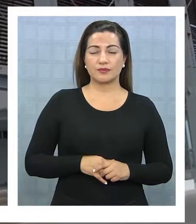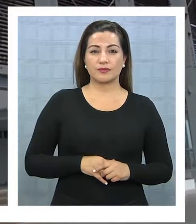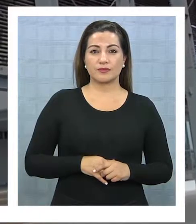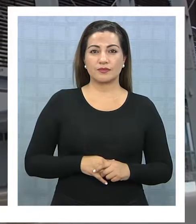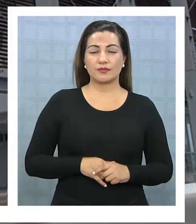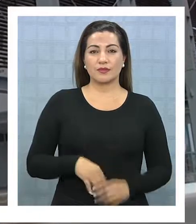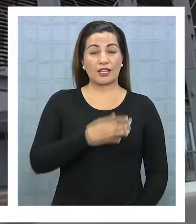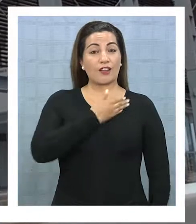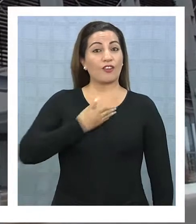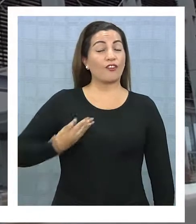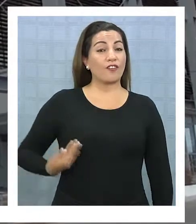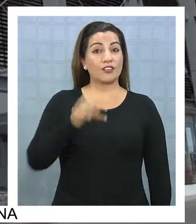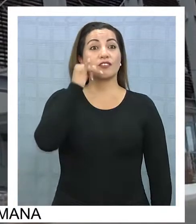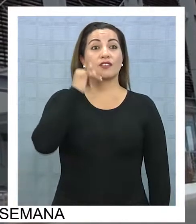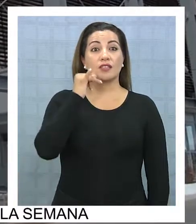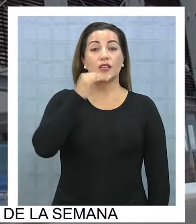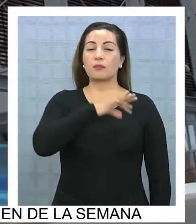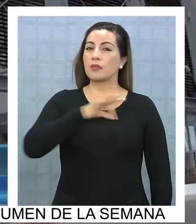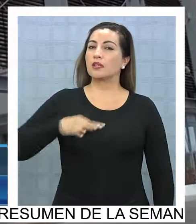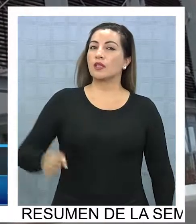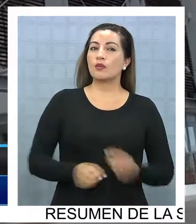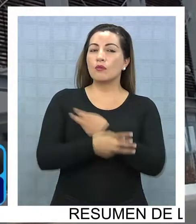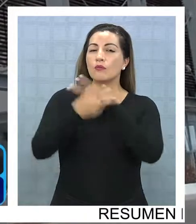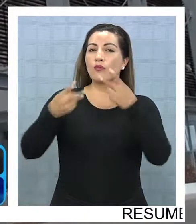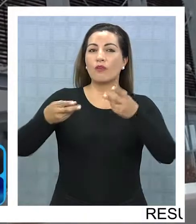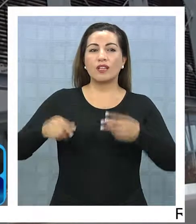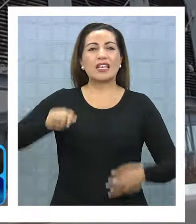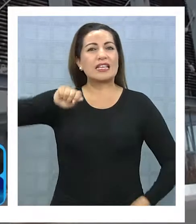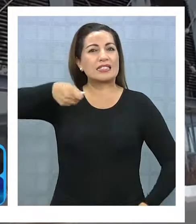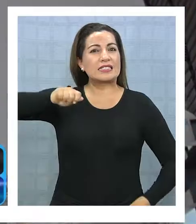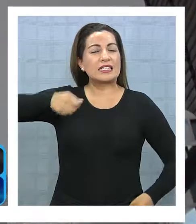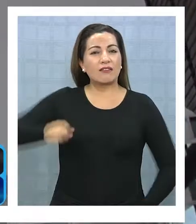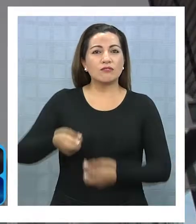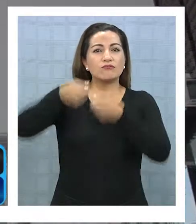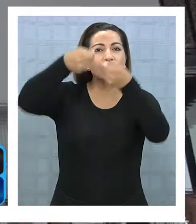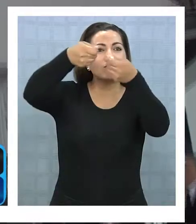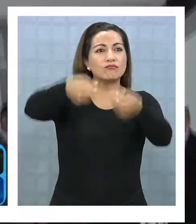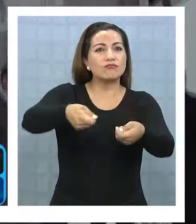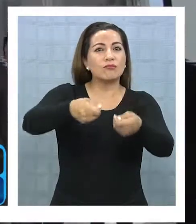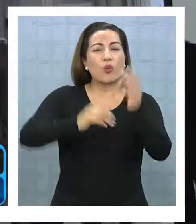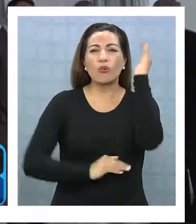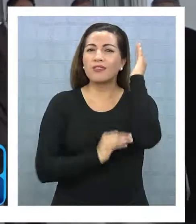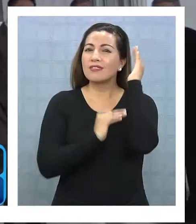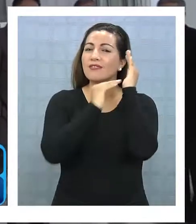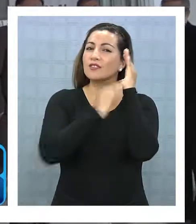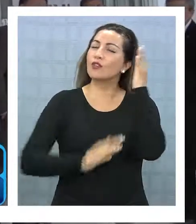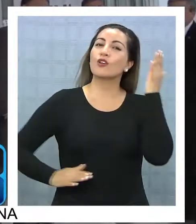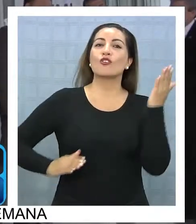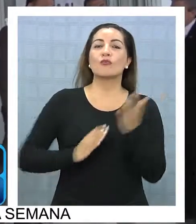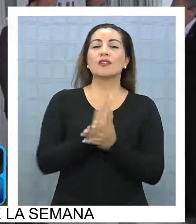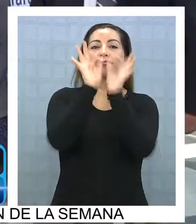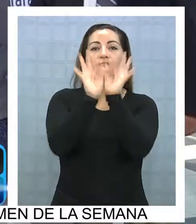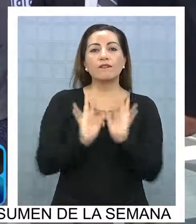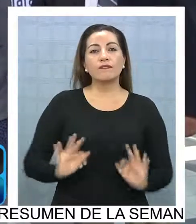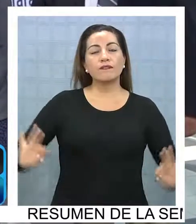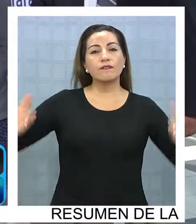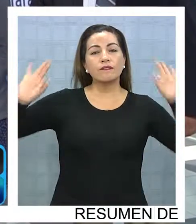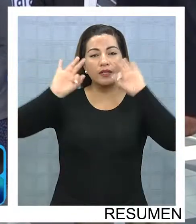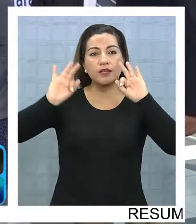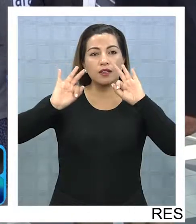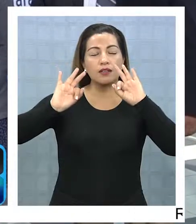El gobierno regional hizo al Ministerio Público entrega oficial de las llaves del moderno edificio donde comenzará a operar la Fiscalía Regional.